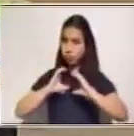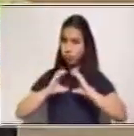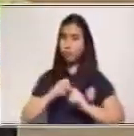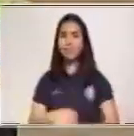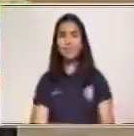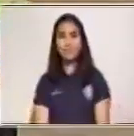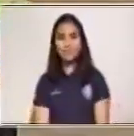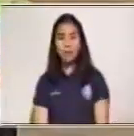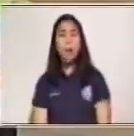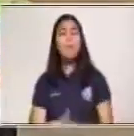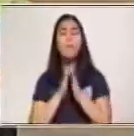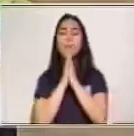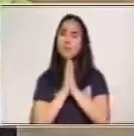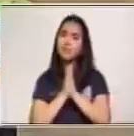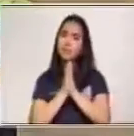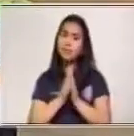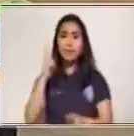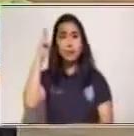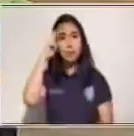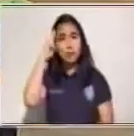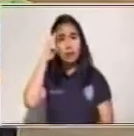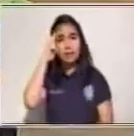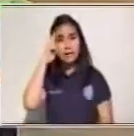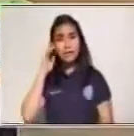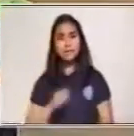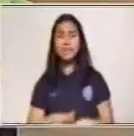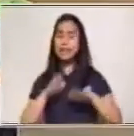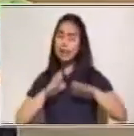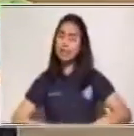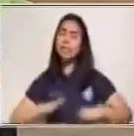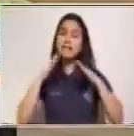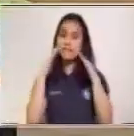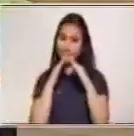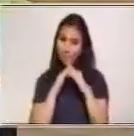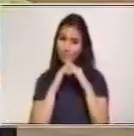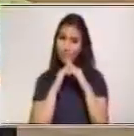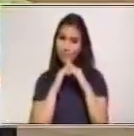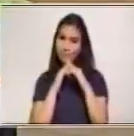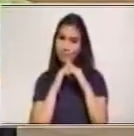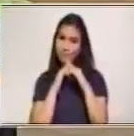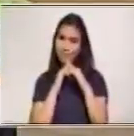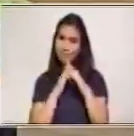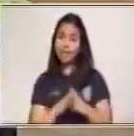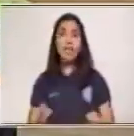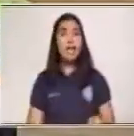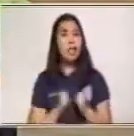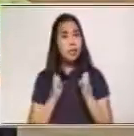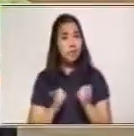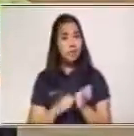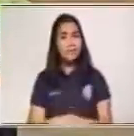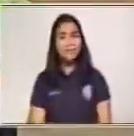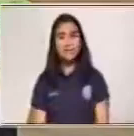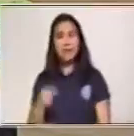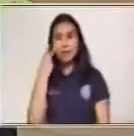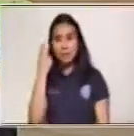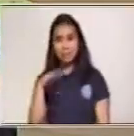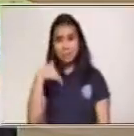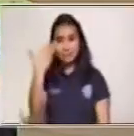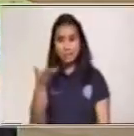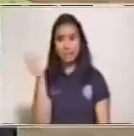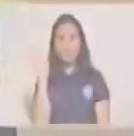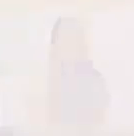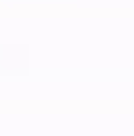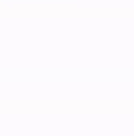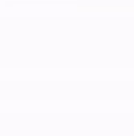efectiva. Por favor, recuerda siempre quedarte en casa. Quédate en este programa Aprende en Casa. Hasta pronto.